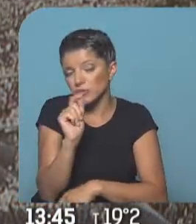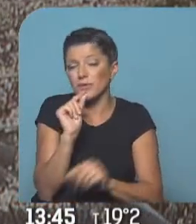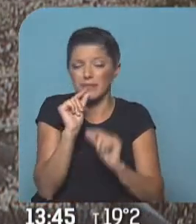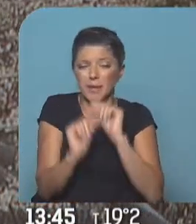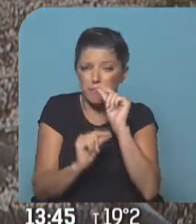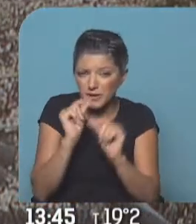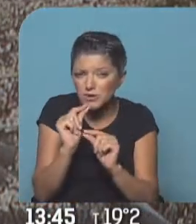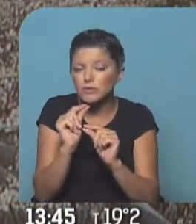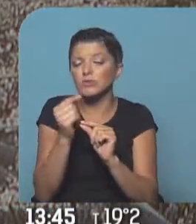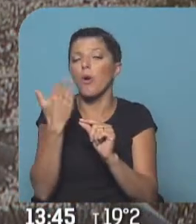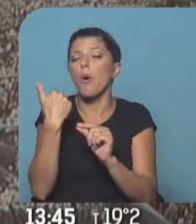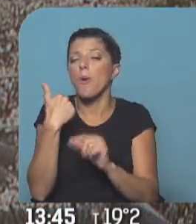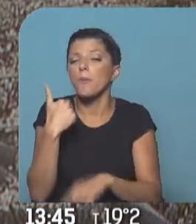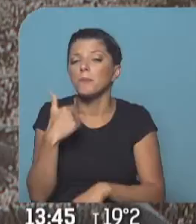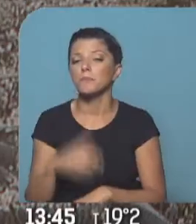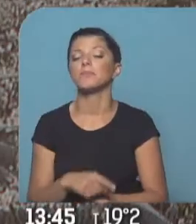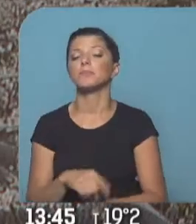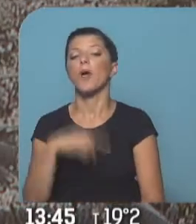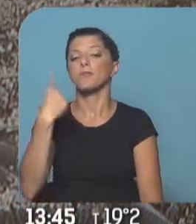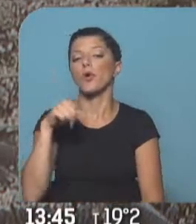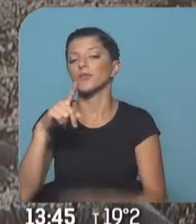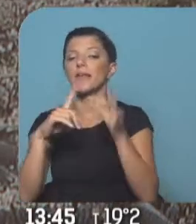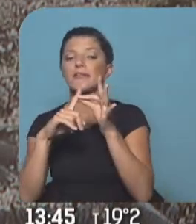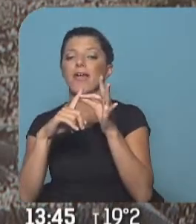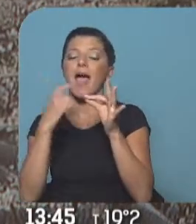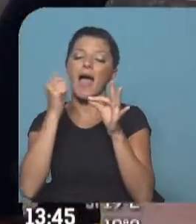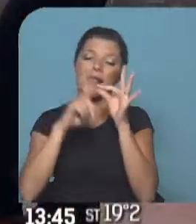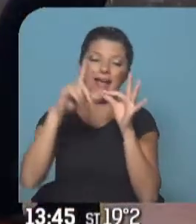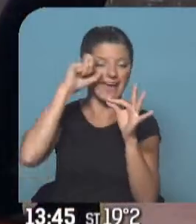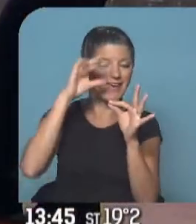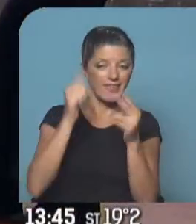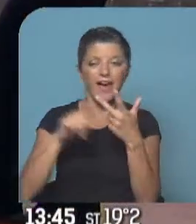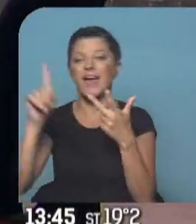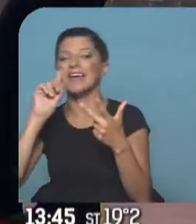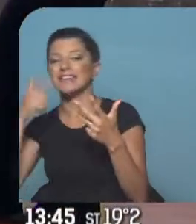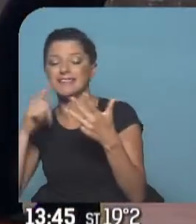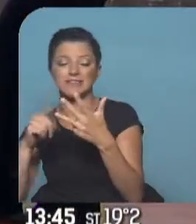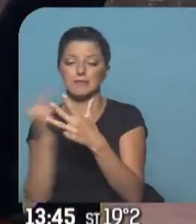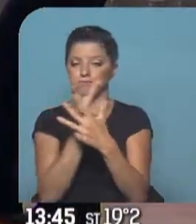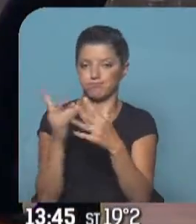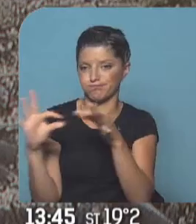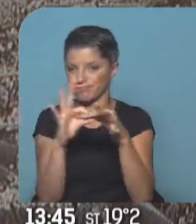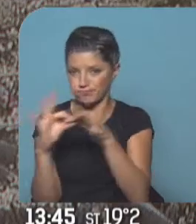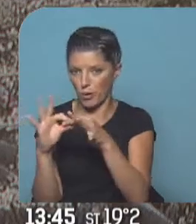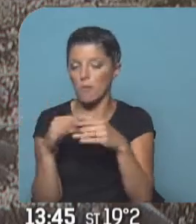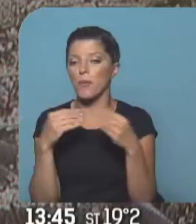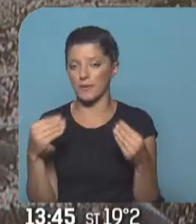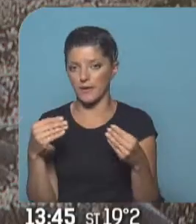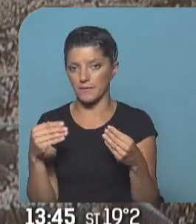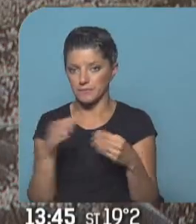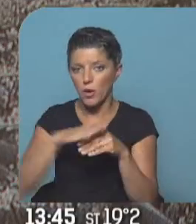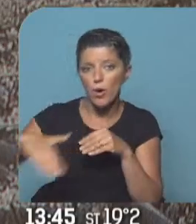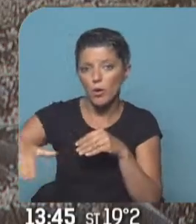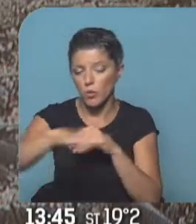a haber más acercamiento entre elementos de Al-Qaeda y el Estado Islámico a raíz de, bueno, de los movimientos regionales que